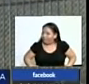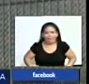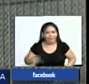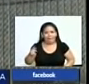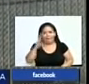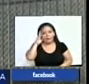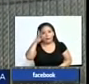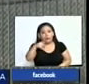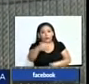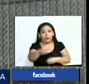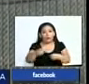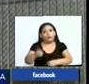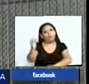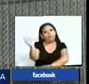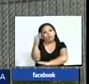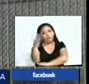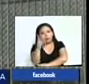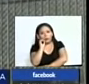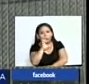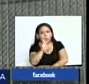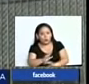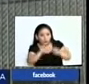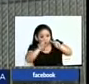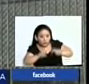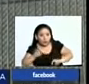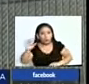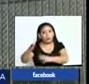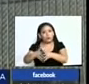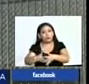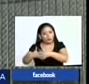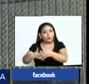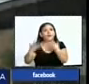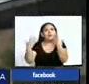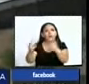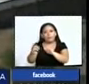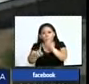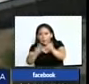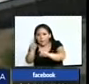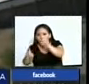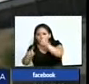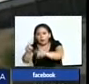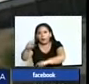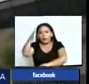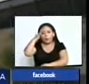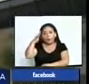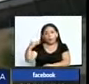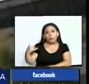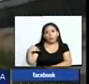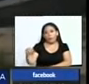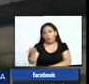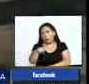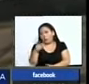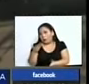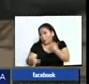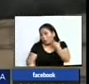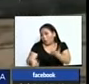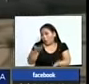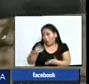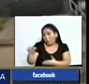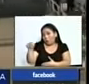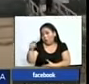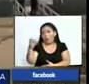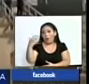La Cancillería mexicana informó que el servicio consular en Estados Unidos ya ha entrevistado a 6 de las potencialmente que podrían haber estado